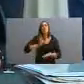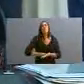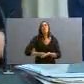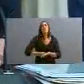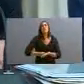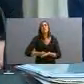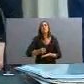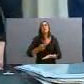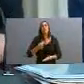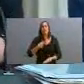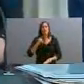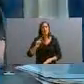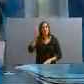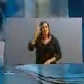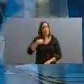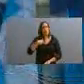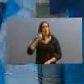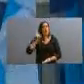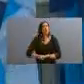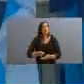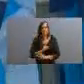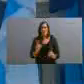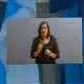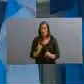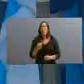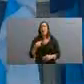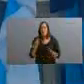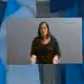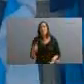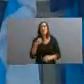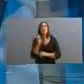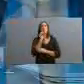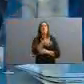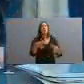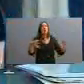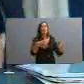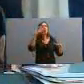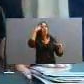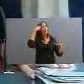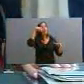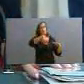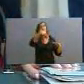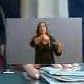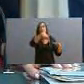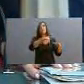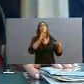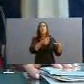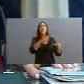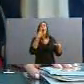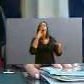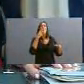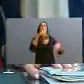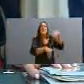no fue una decisión tampoco que tomé unilateralmente, por eso también la envié al Parlamento, para que el Parlamento tomara parte, porque